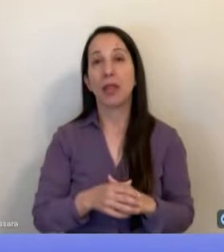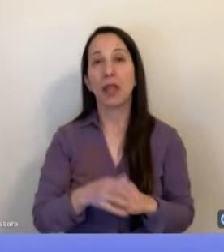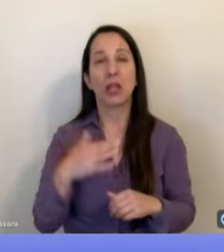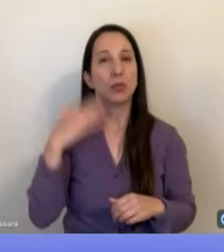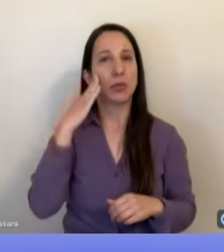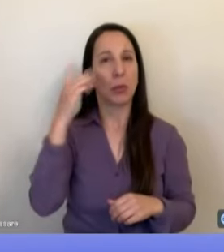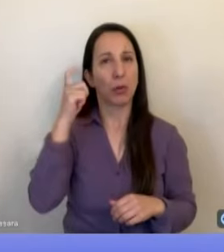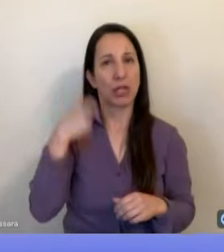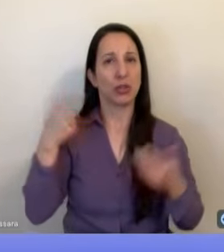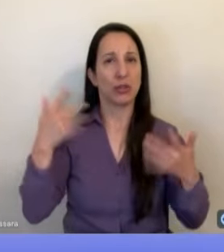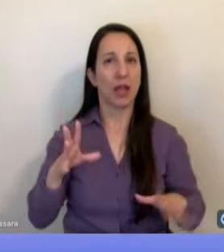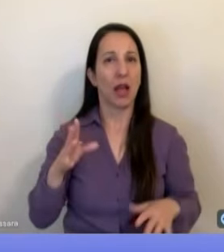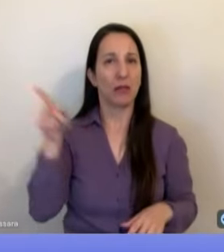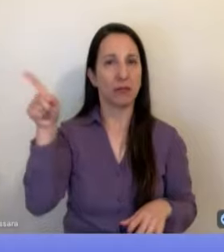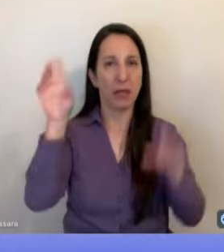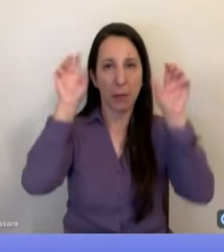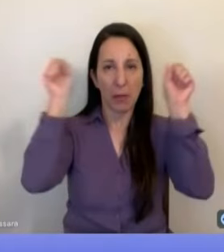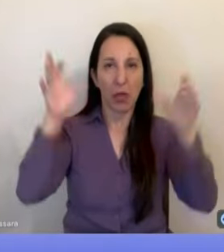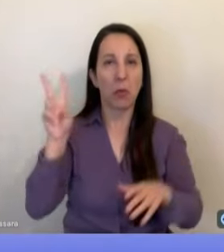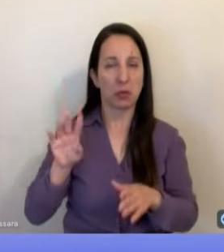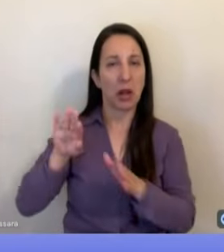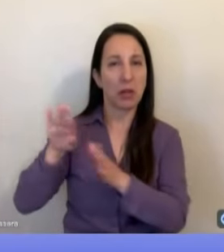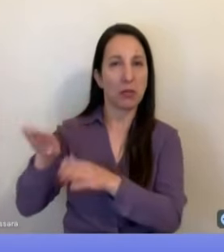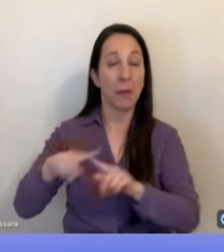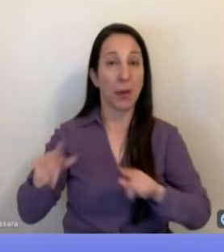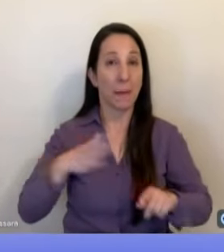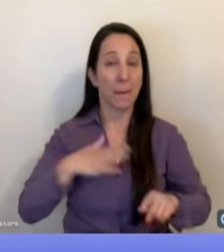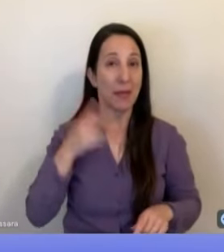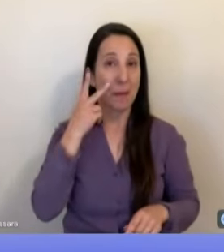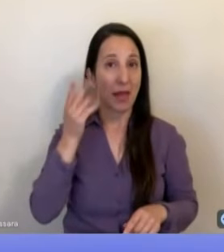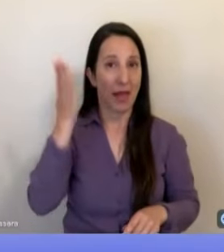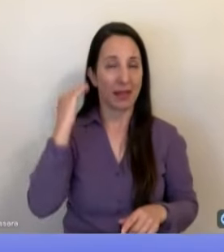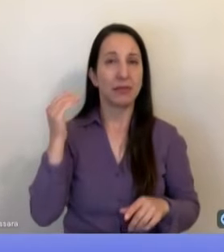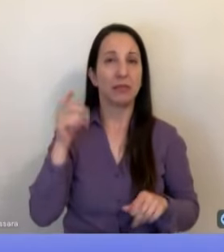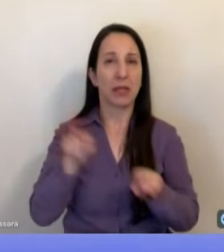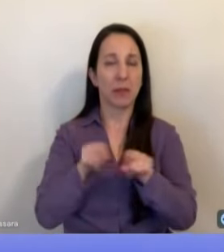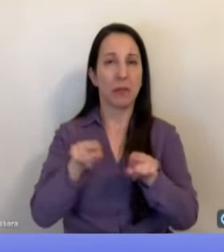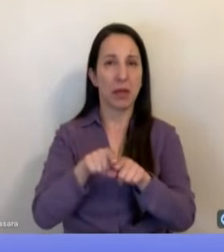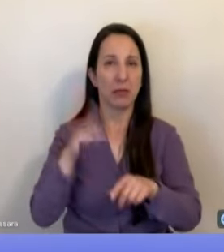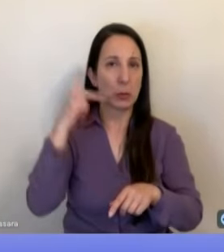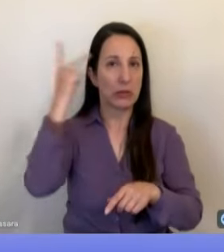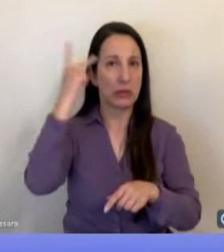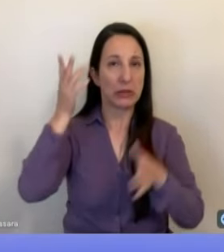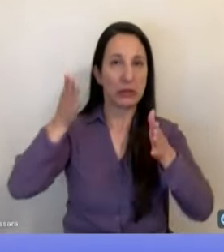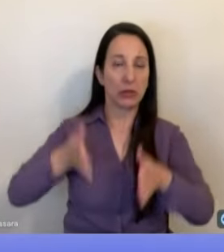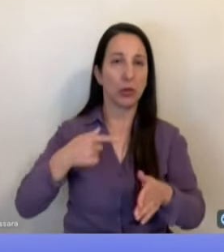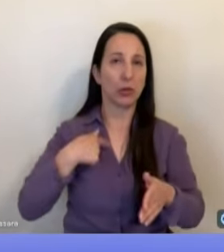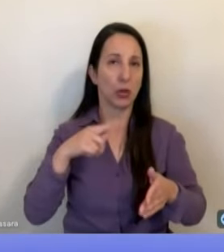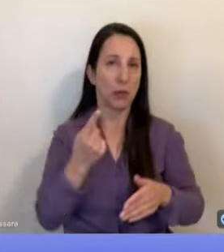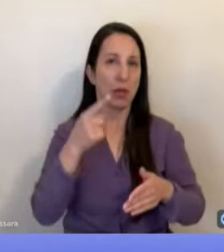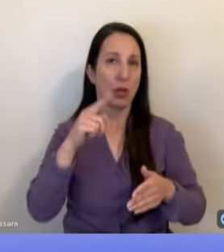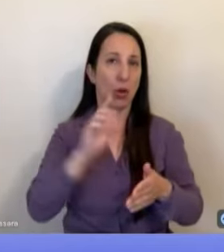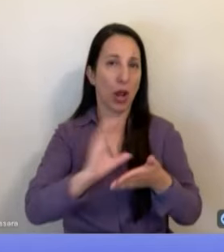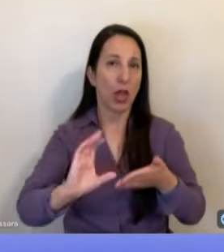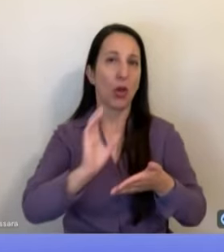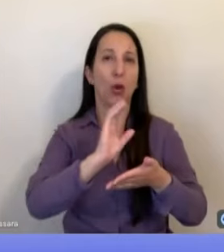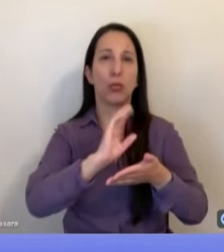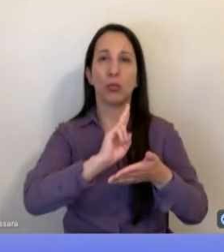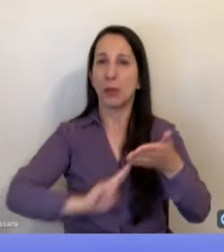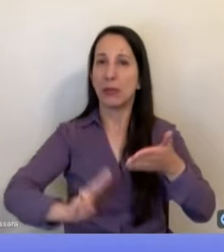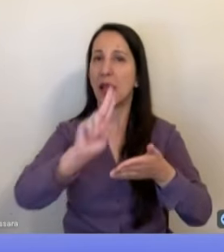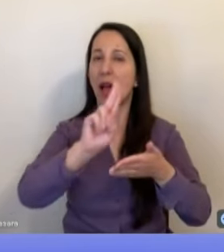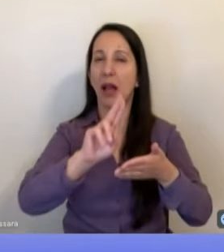de haber sido embajador en Venezuela, es que mi padre fue diplomático, yo terminé la escuela primaria, hice el secundario y inicié mis estudios universitarios en